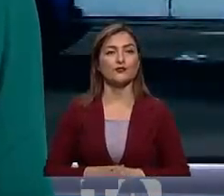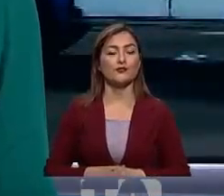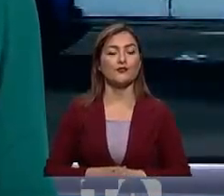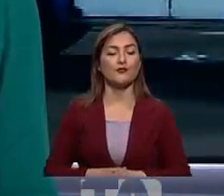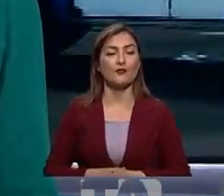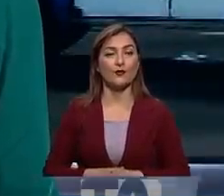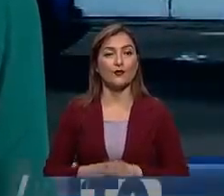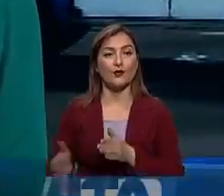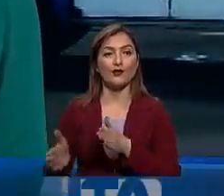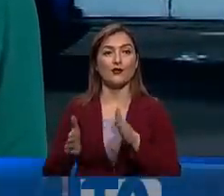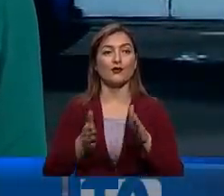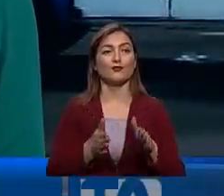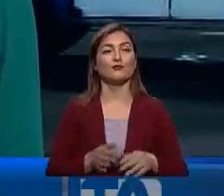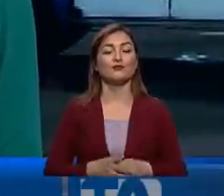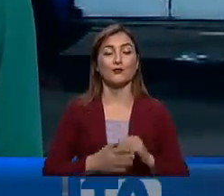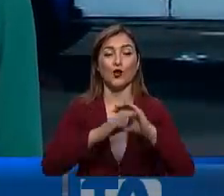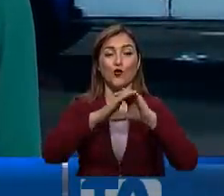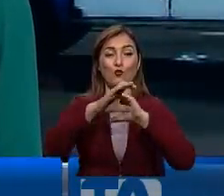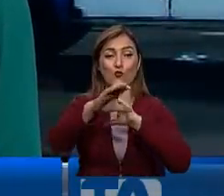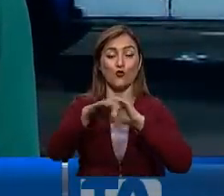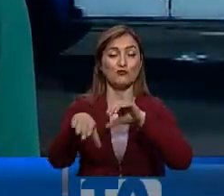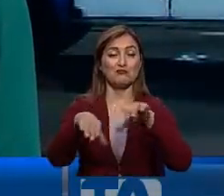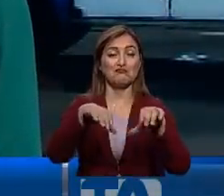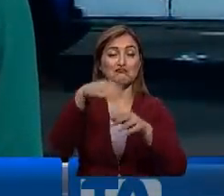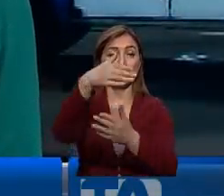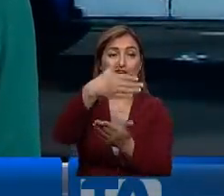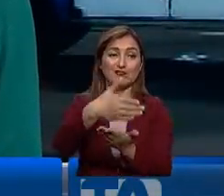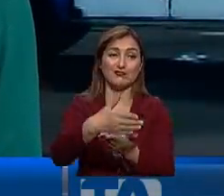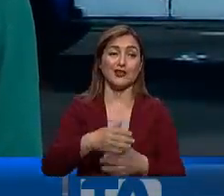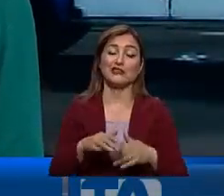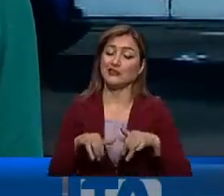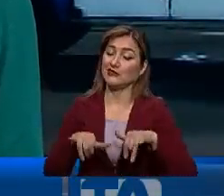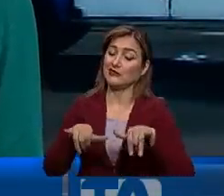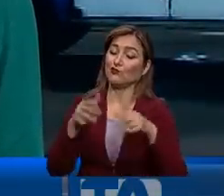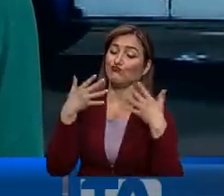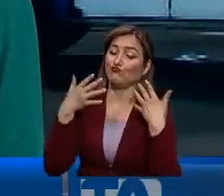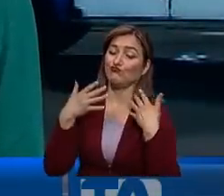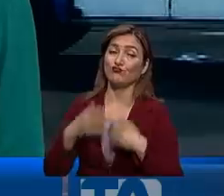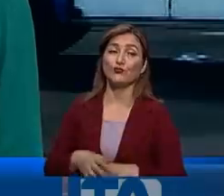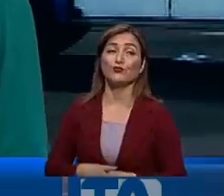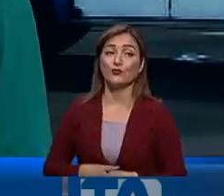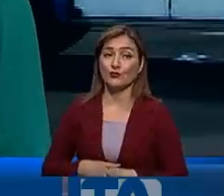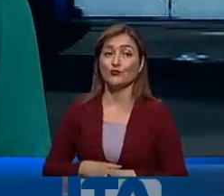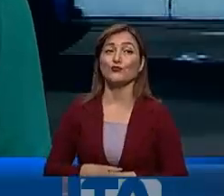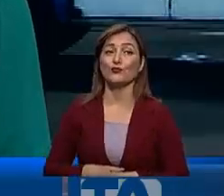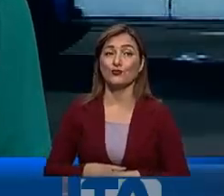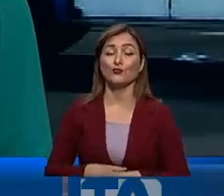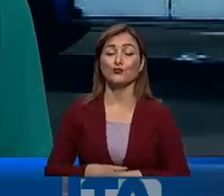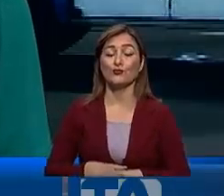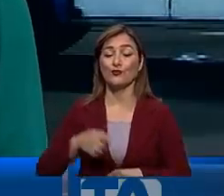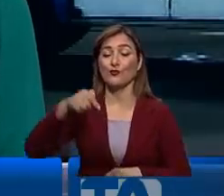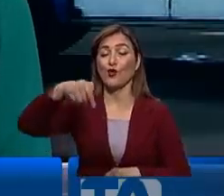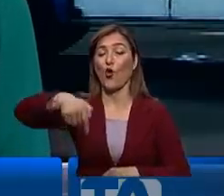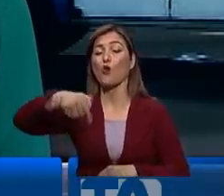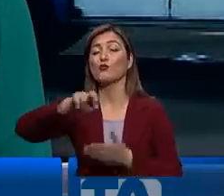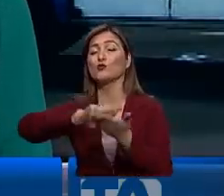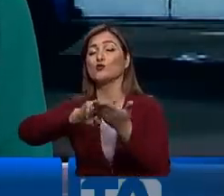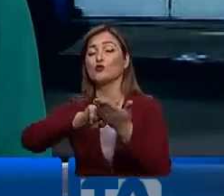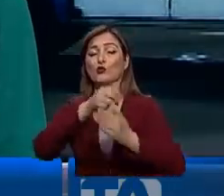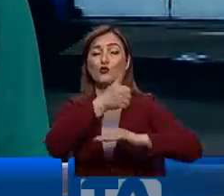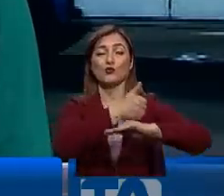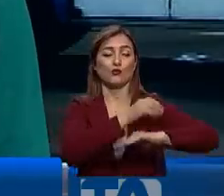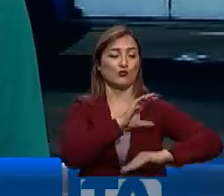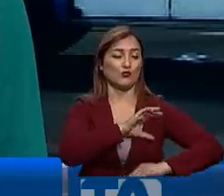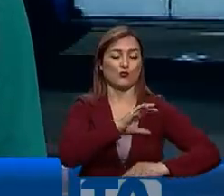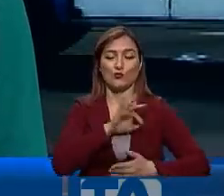Y se mantiene la paralización parcial del servicio de transporte urbano en Guayaquil. En la reunión entre autoridades del municipio